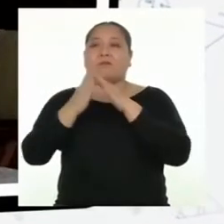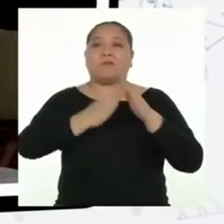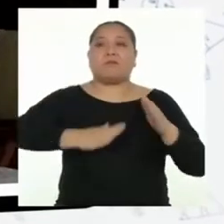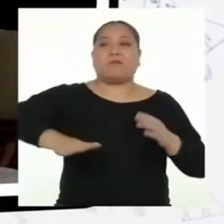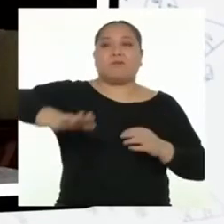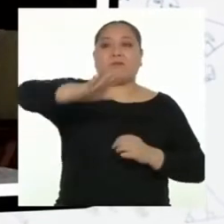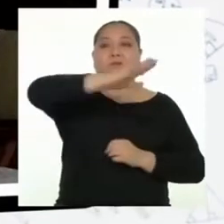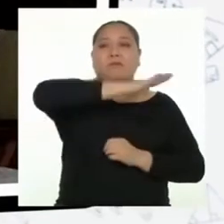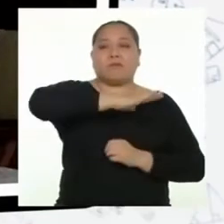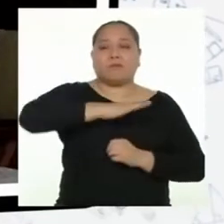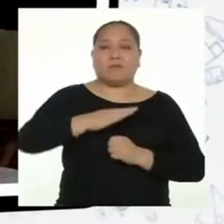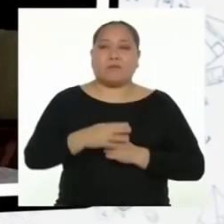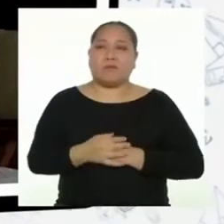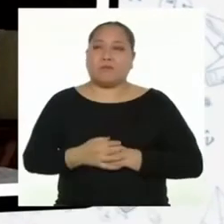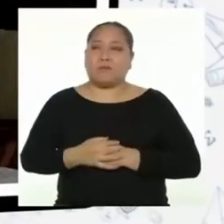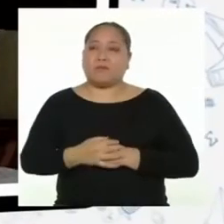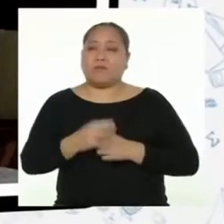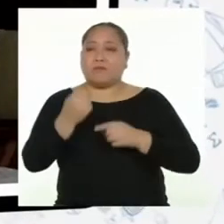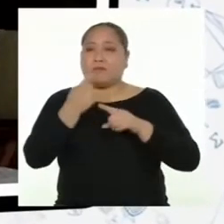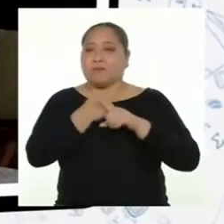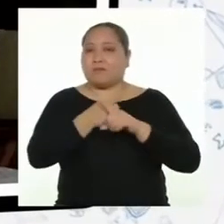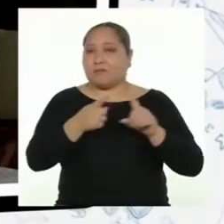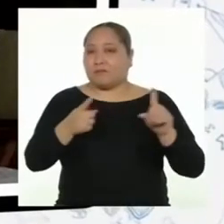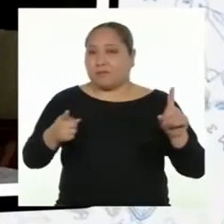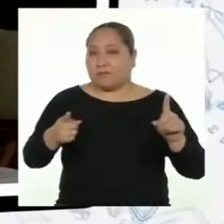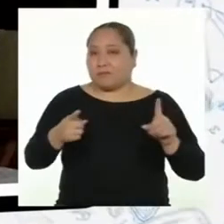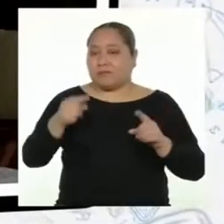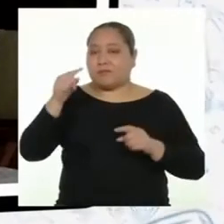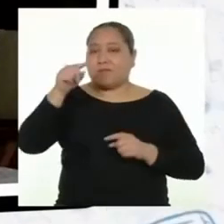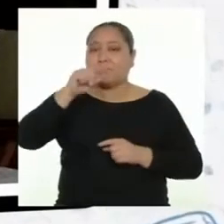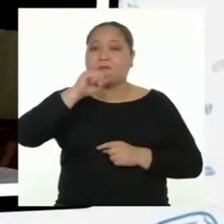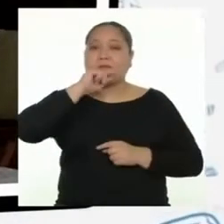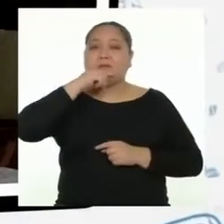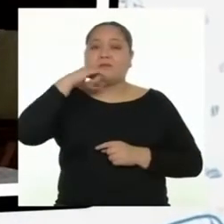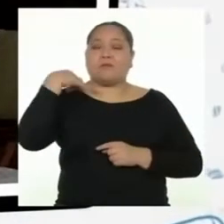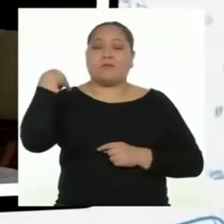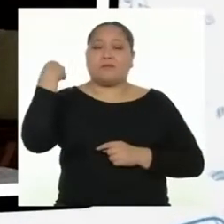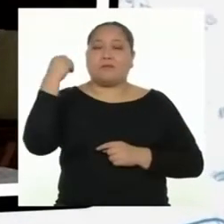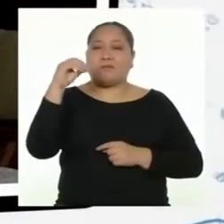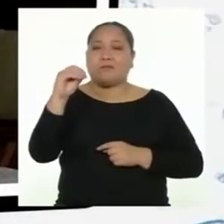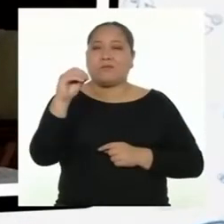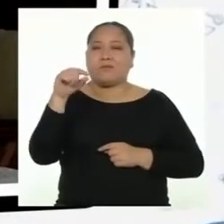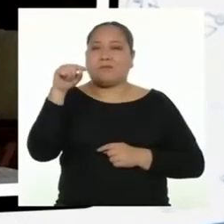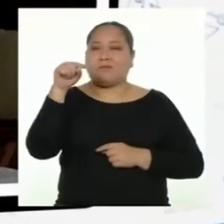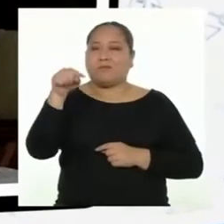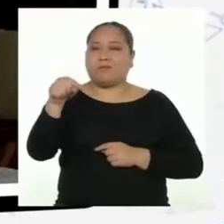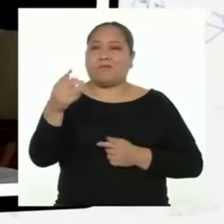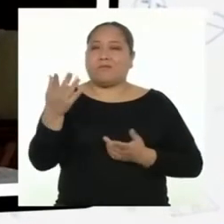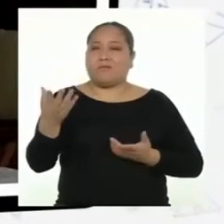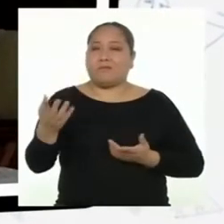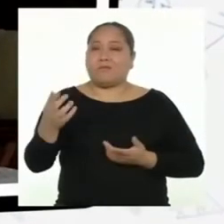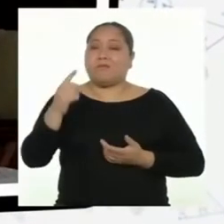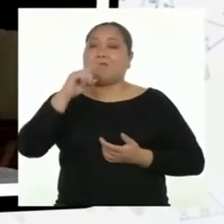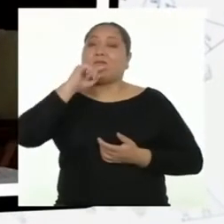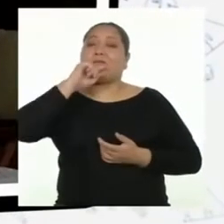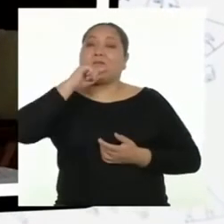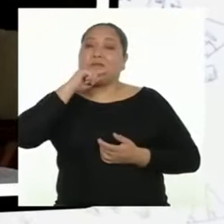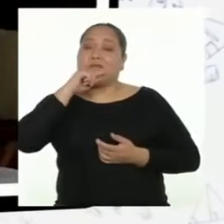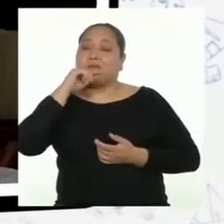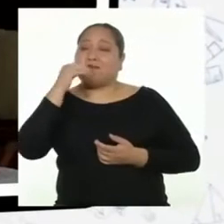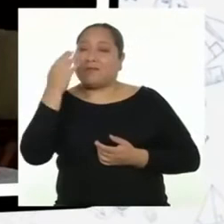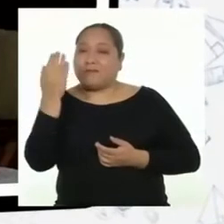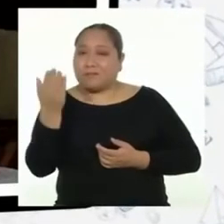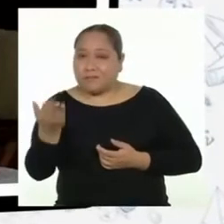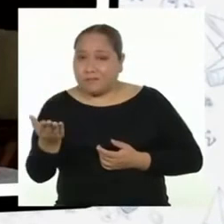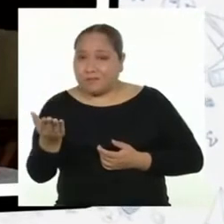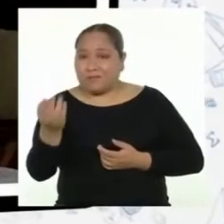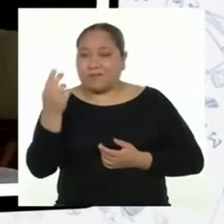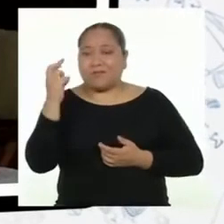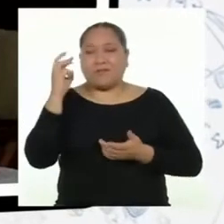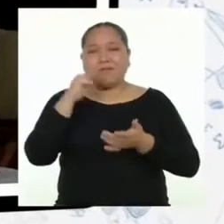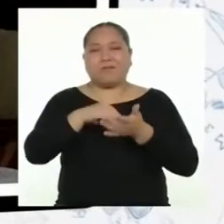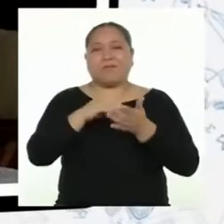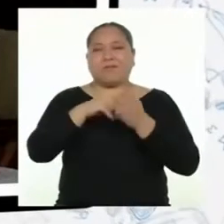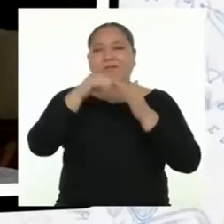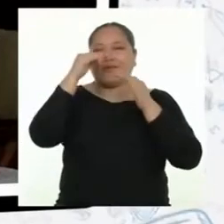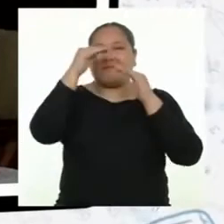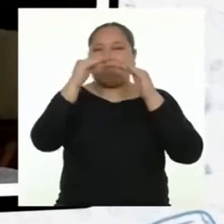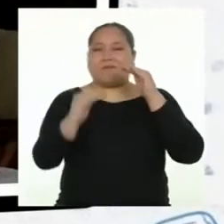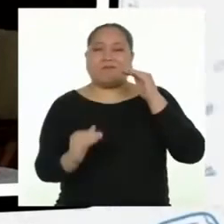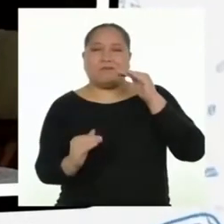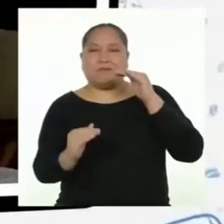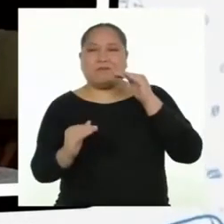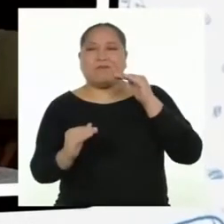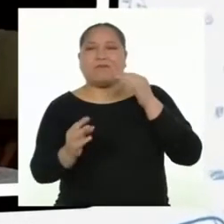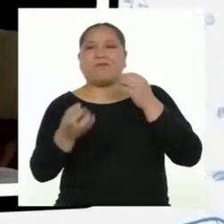general. Pero la situación de las adolescentes, es decir, de las mujeres, es de mayor